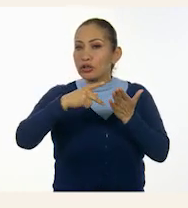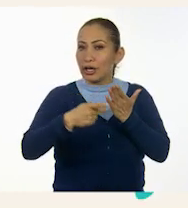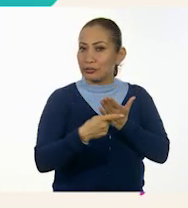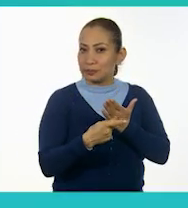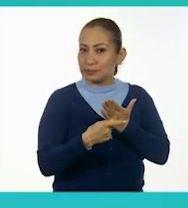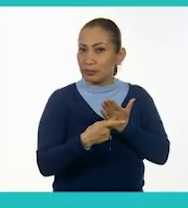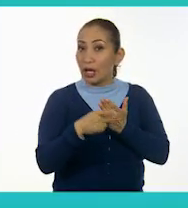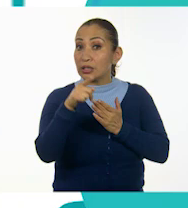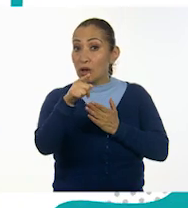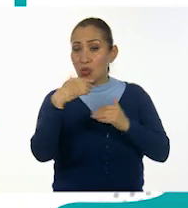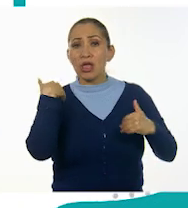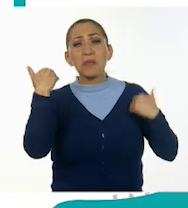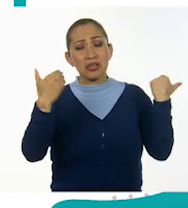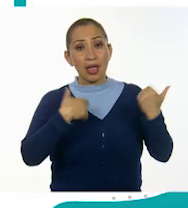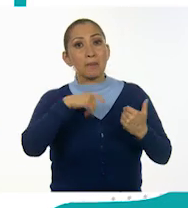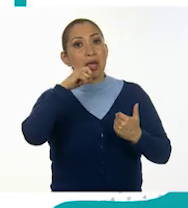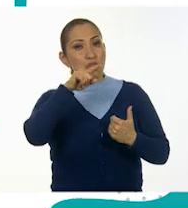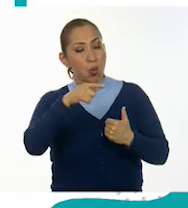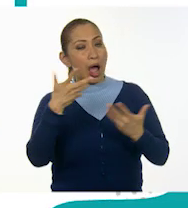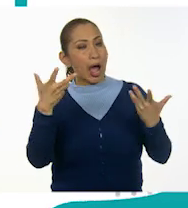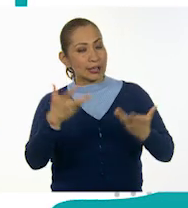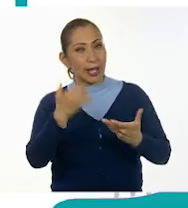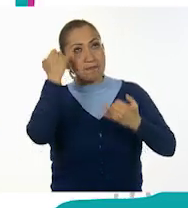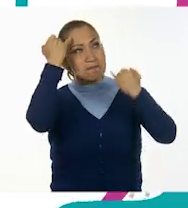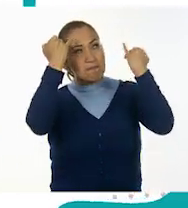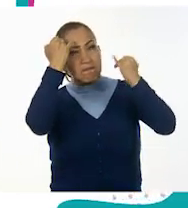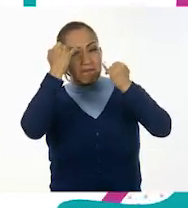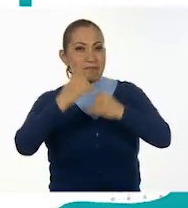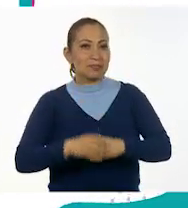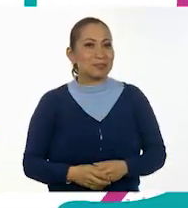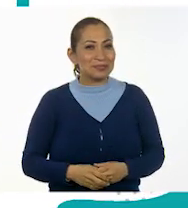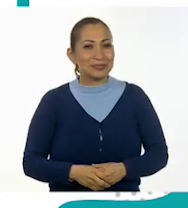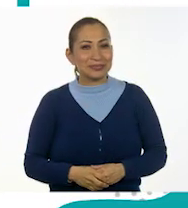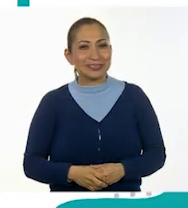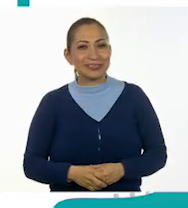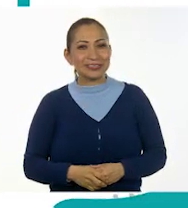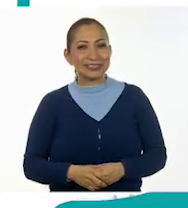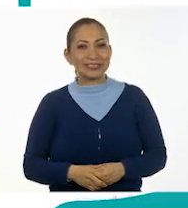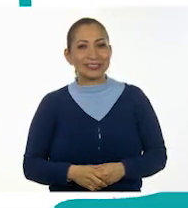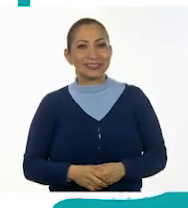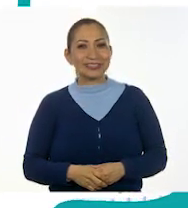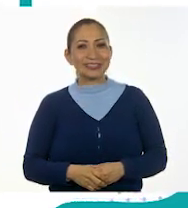proyectos. Te divertirás y pondrás en acción tu creatividad.